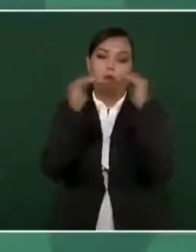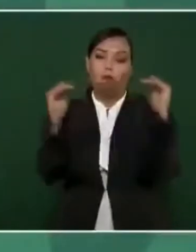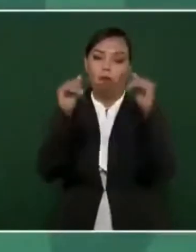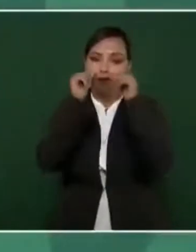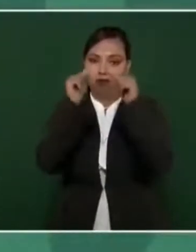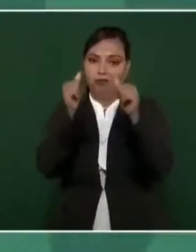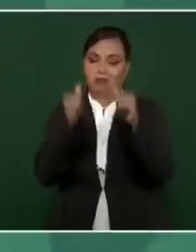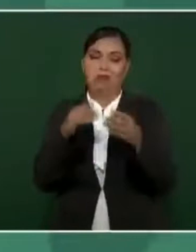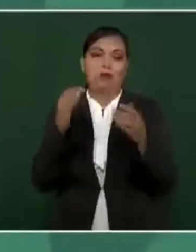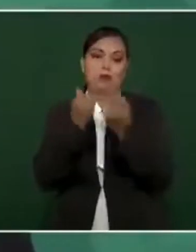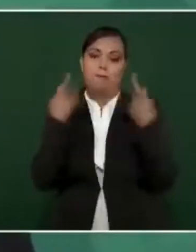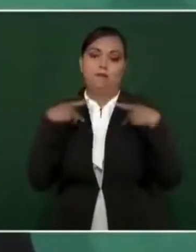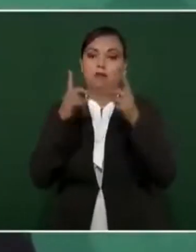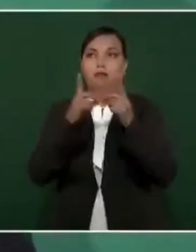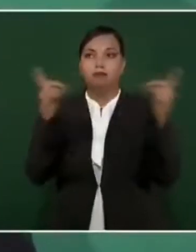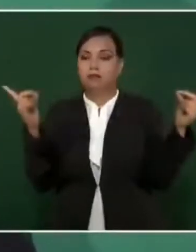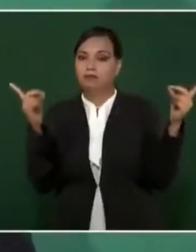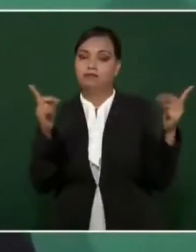Entonces,